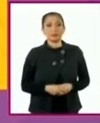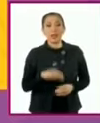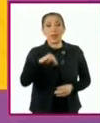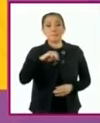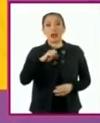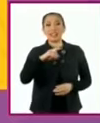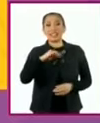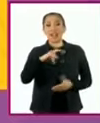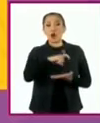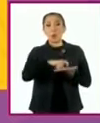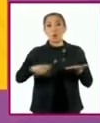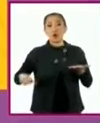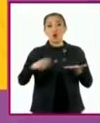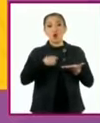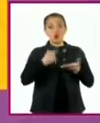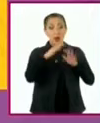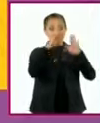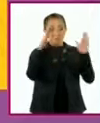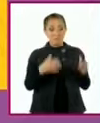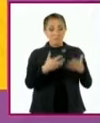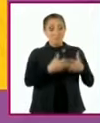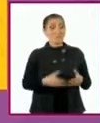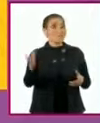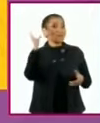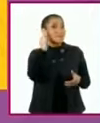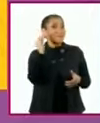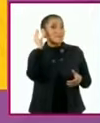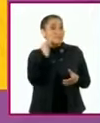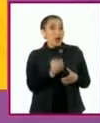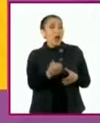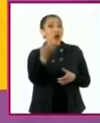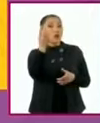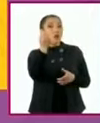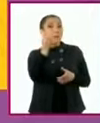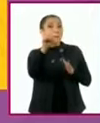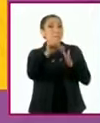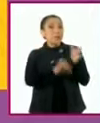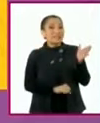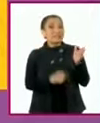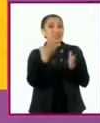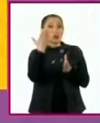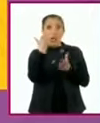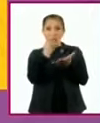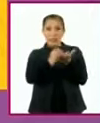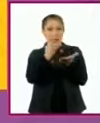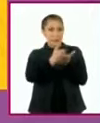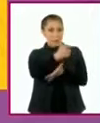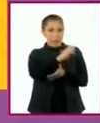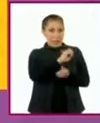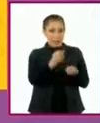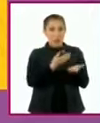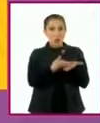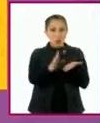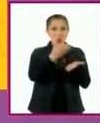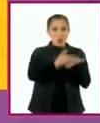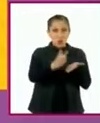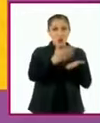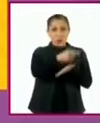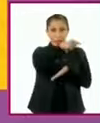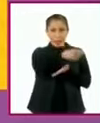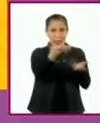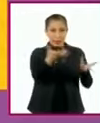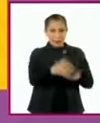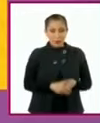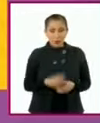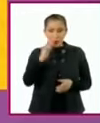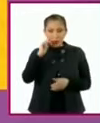Mariana compró un equipo de sonido y lo pagará a 9 meses sin intereses. Al hacer la cuenta, se dio cuenta